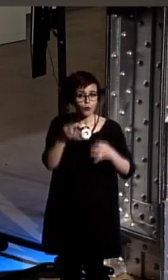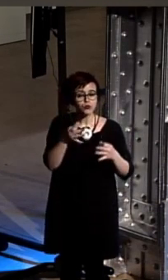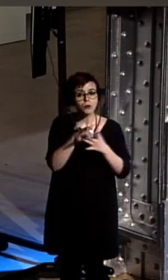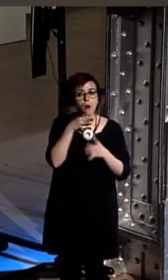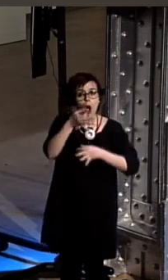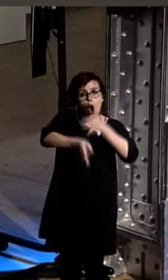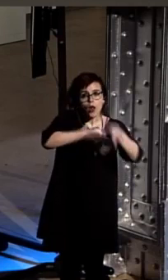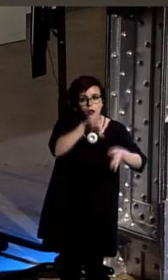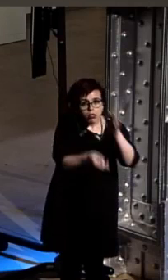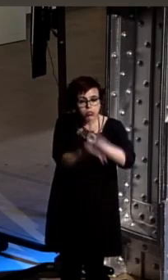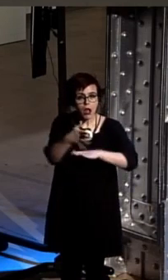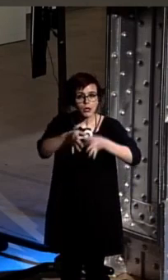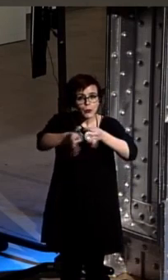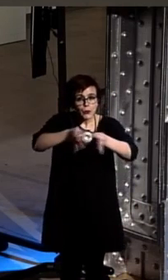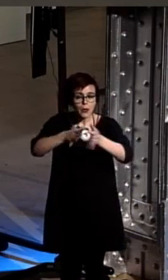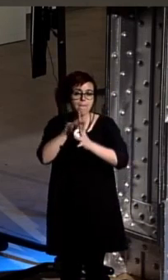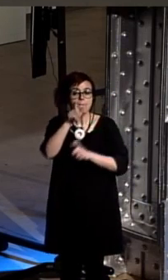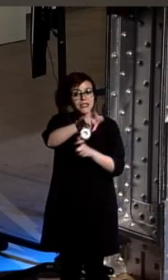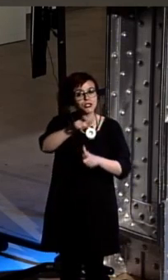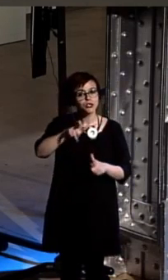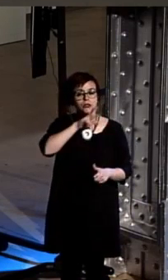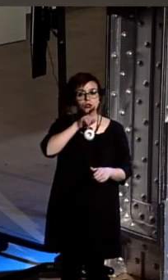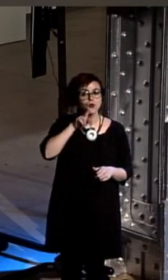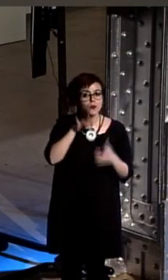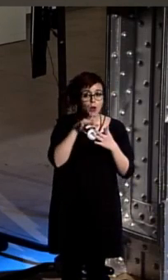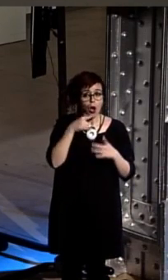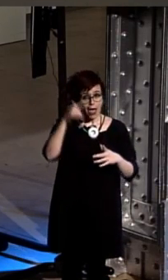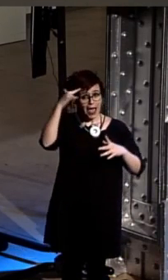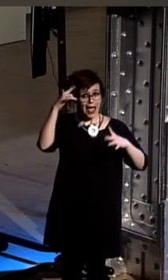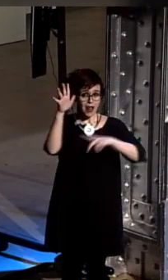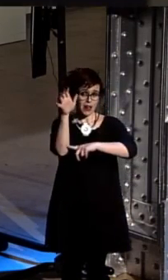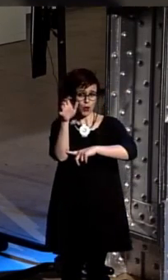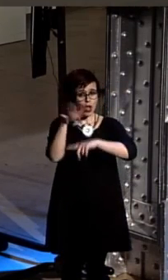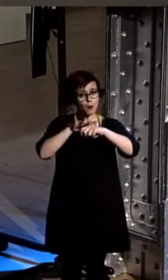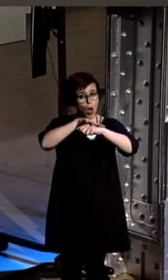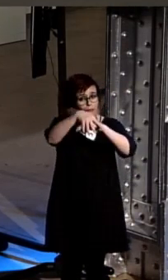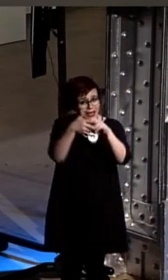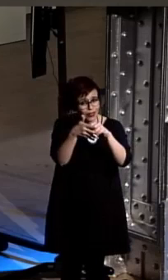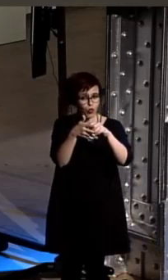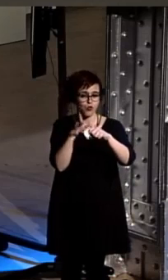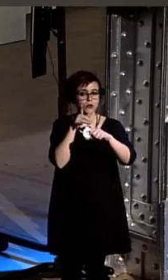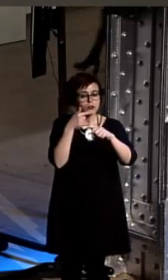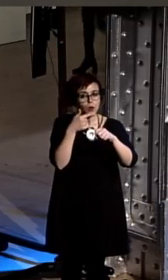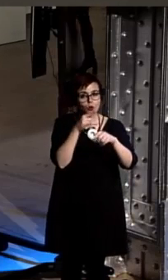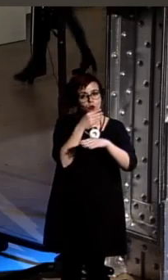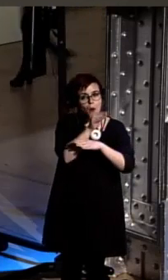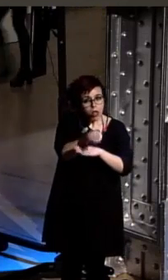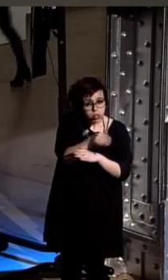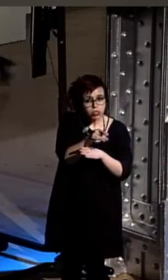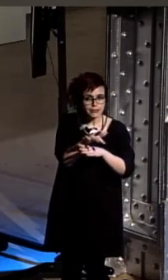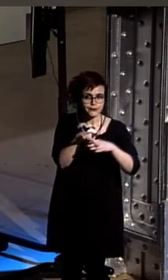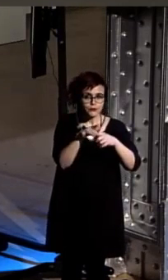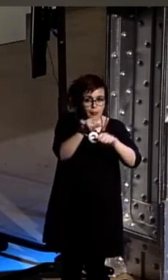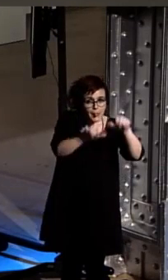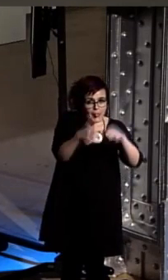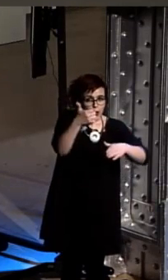reorganizarse en una forma de células y hay gente que cultiva tejidos neuronales. Es una especie de sembrado de tejidos. Eso está lejísimos de un